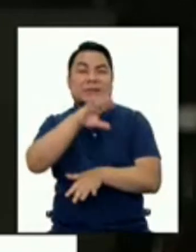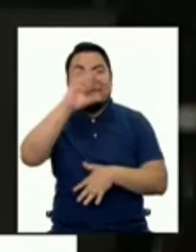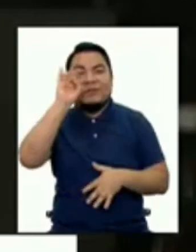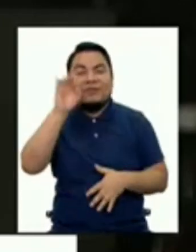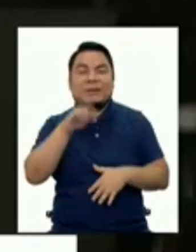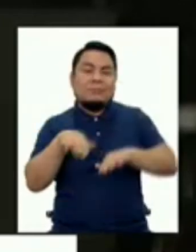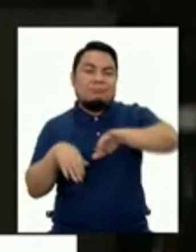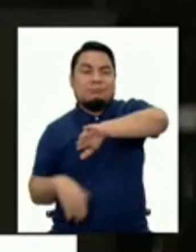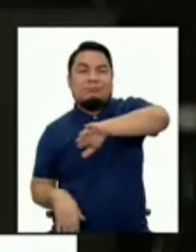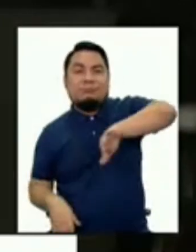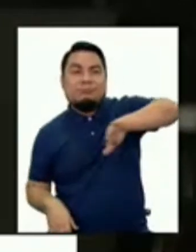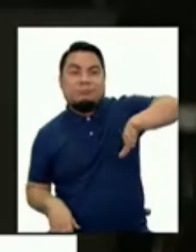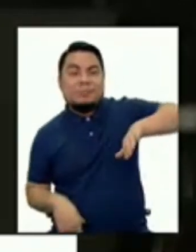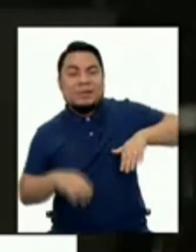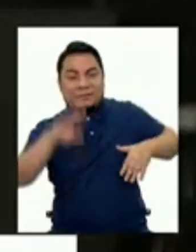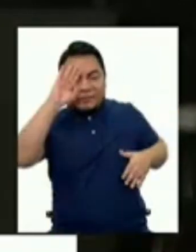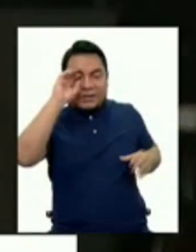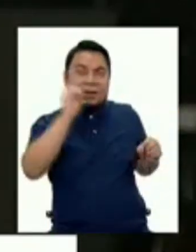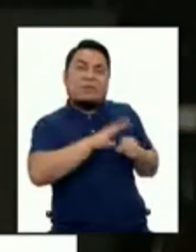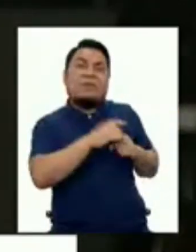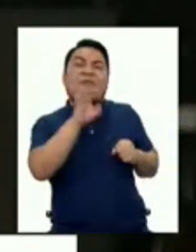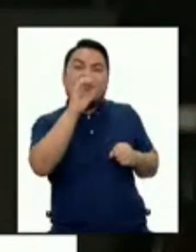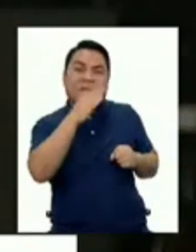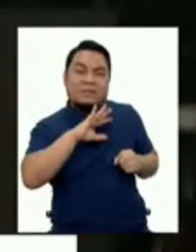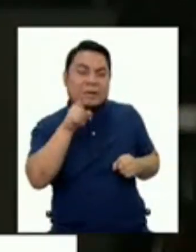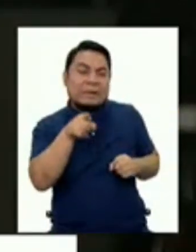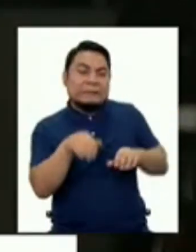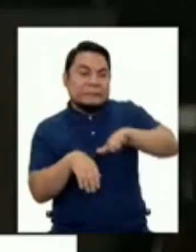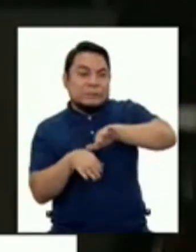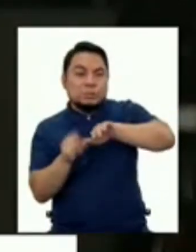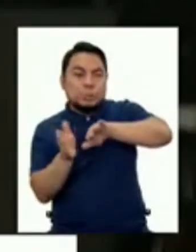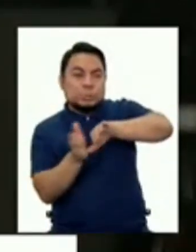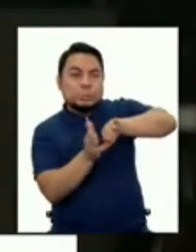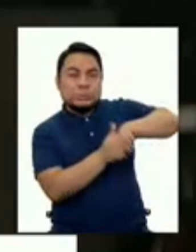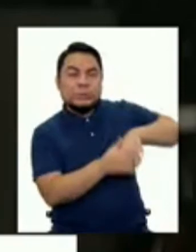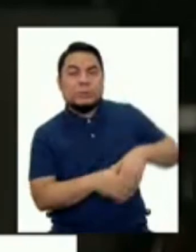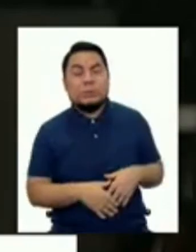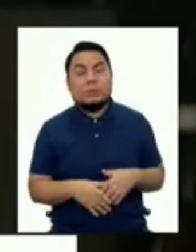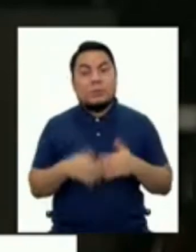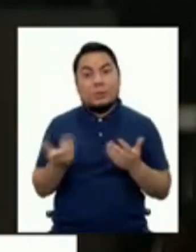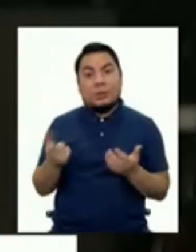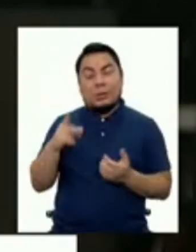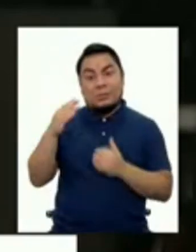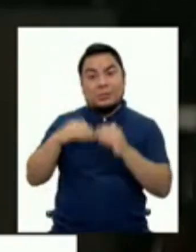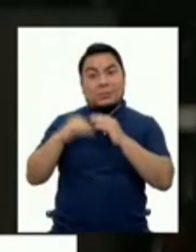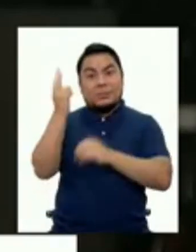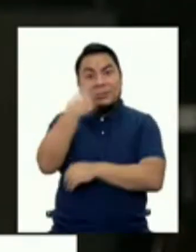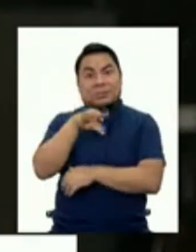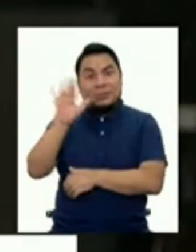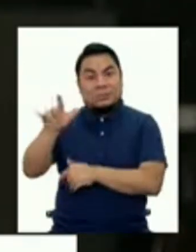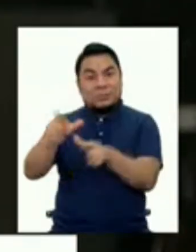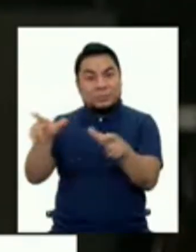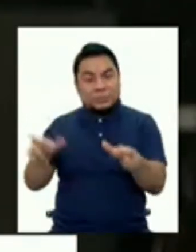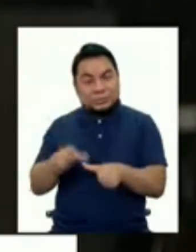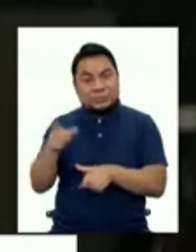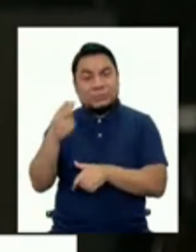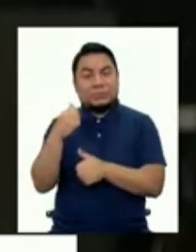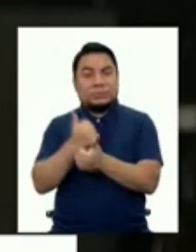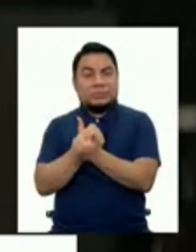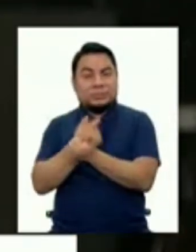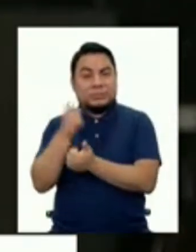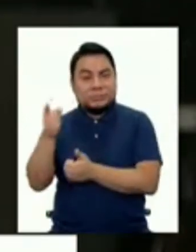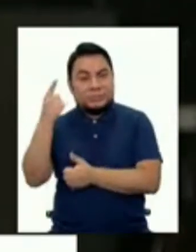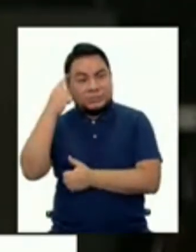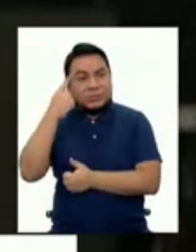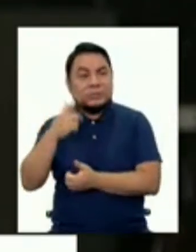a los pacientes no COVID. Teniendo una infraestructura como la del Hospital Bicentenario en la propia ciudad y siendo posible